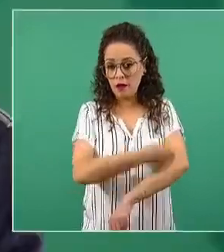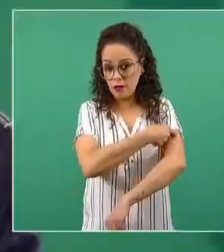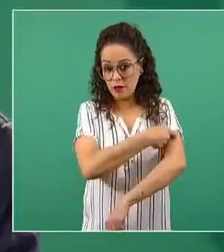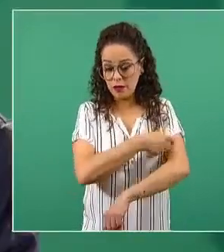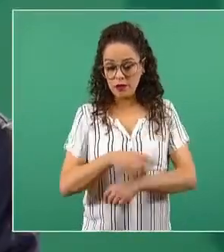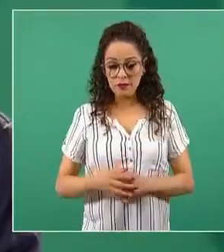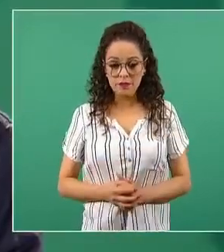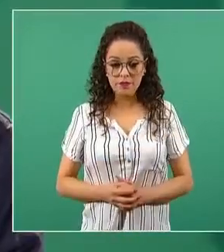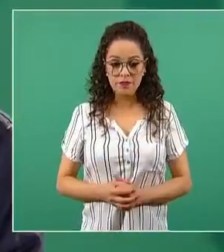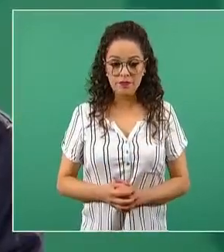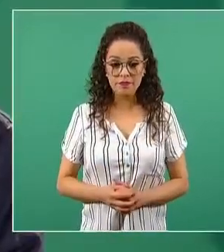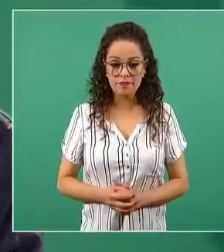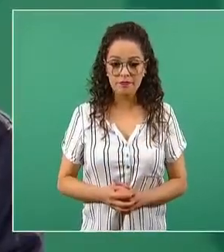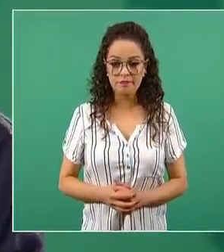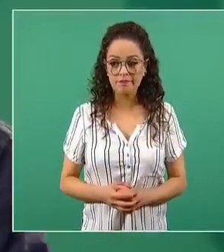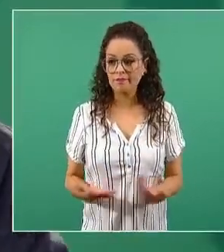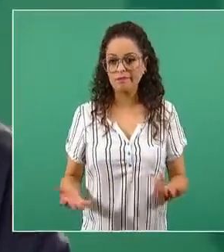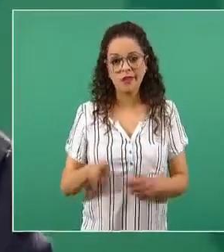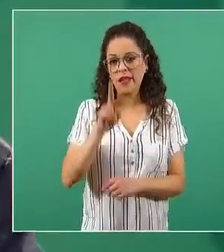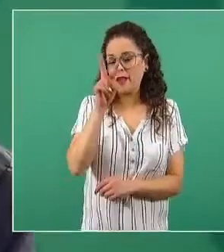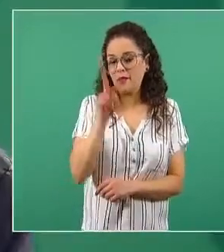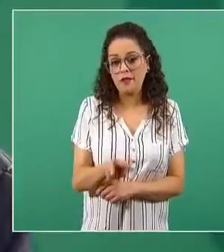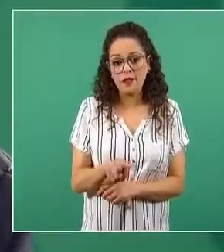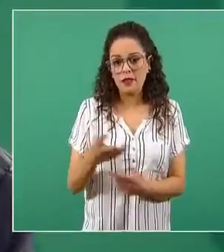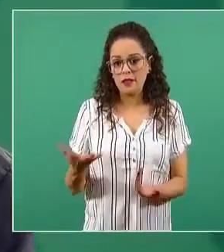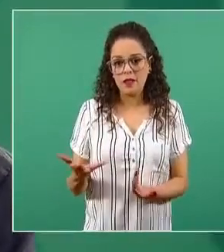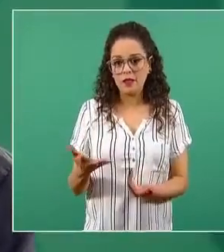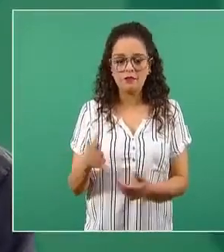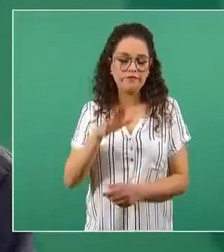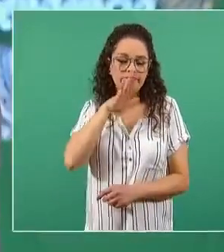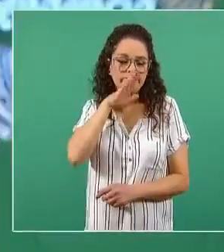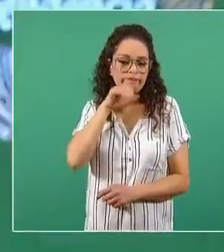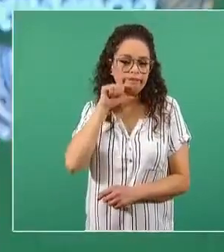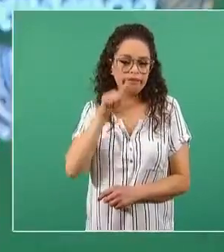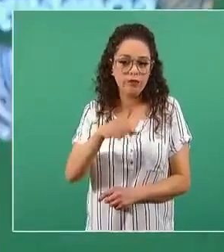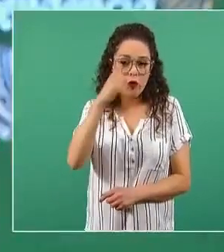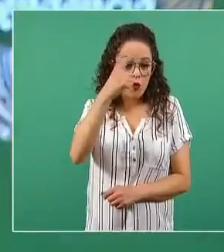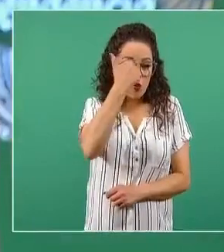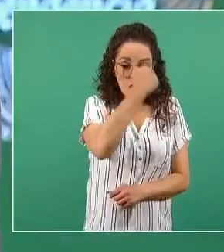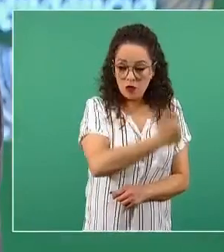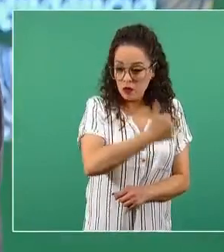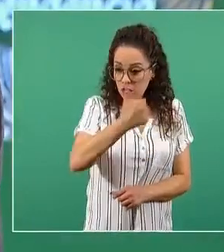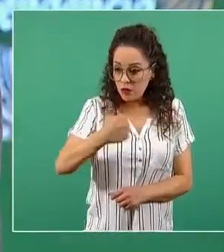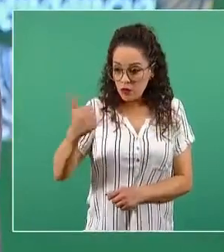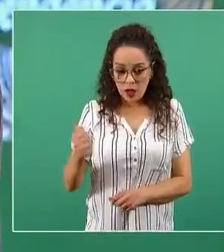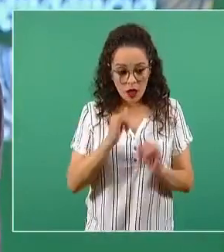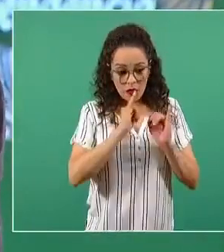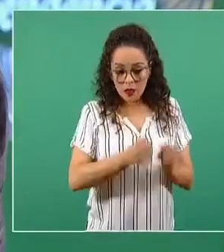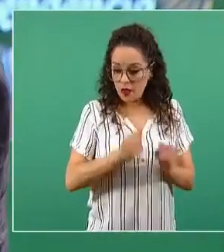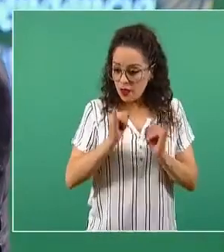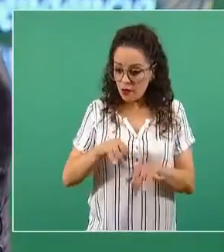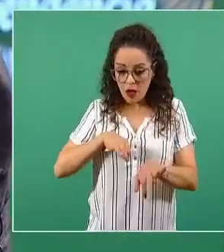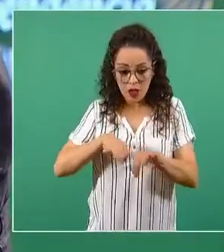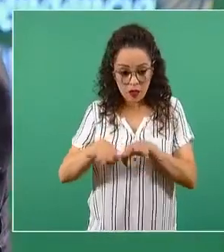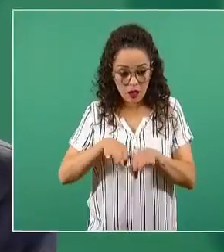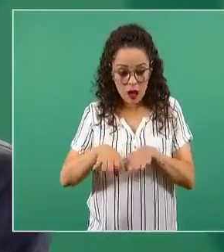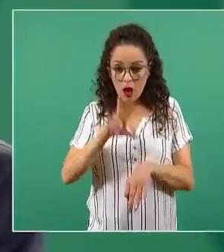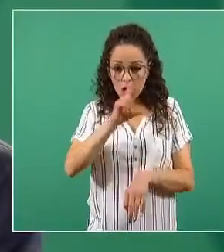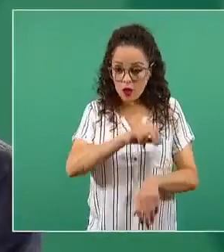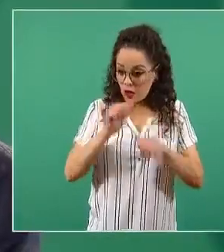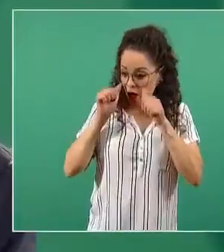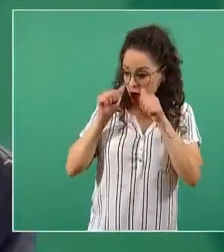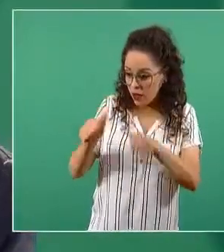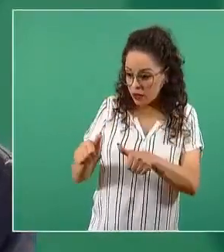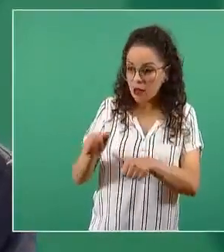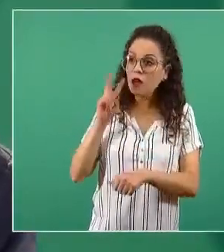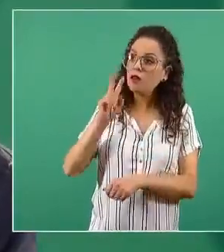Sería francamente insensato suponer que cada agencia va a trabajar por sí misma y no va a prestar atención a lo que se ha hecho